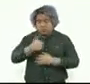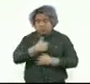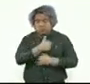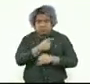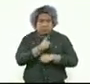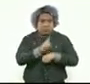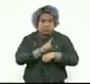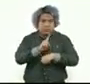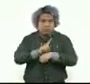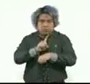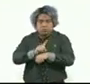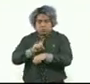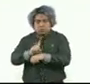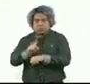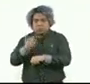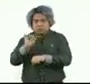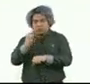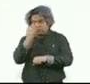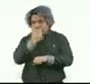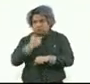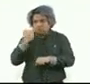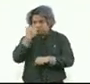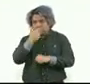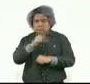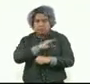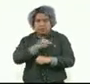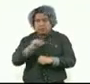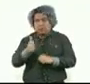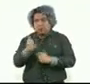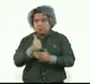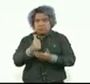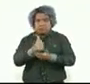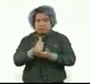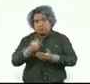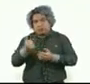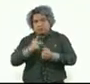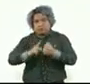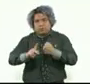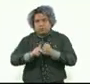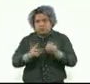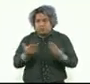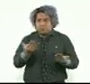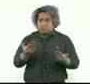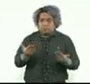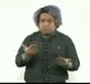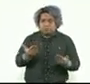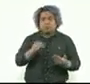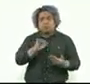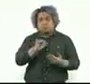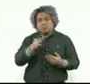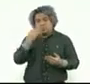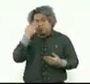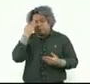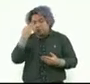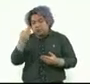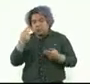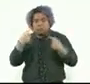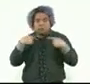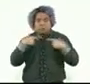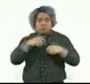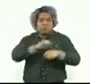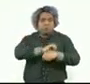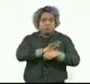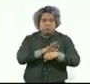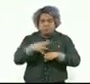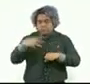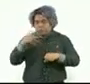con día porque era un buen parámetro para comparar lo que estaba pasando en otras ciudades del mundo. Y el tiempo de crecimiento y descenso que